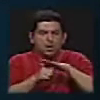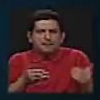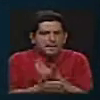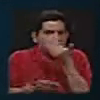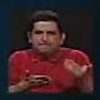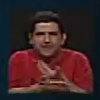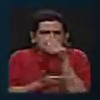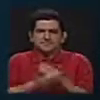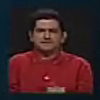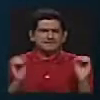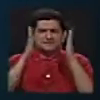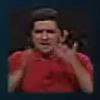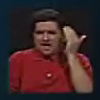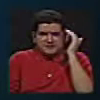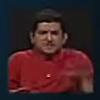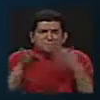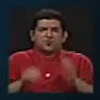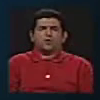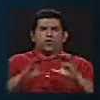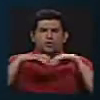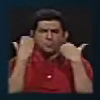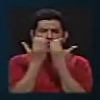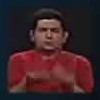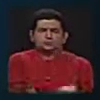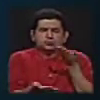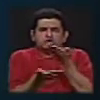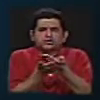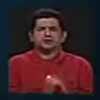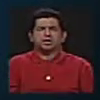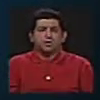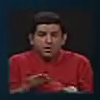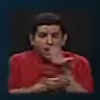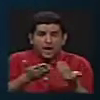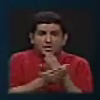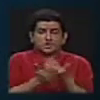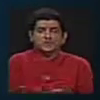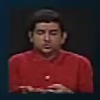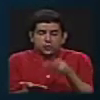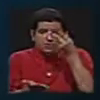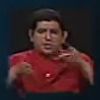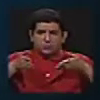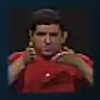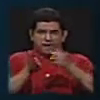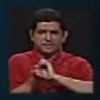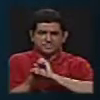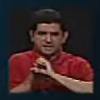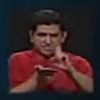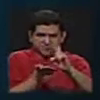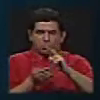actualidad. Nadie sabe cómo el Consejo de Concesiones actualizó el costo de la vía a San